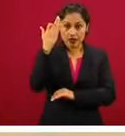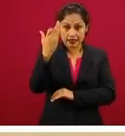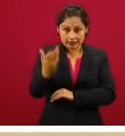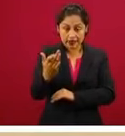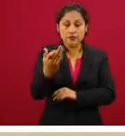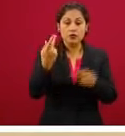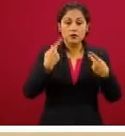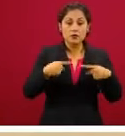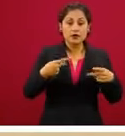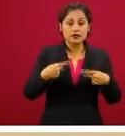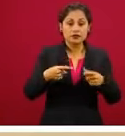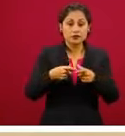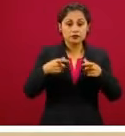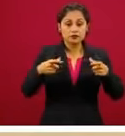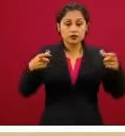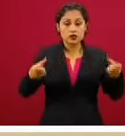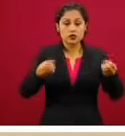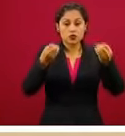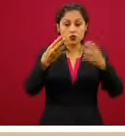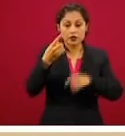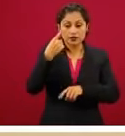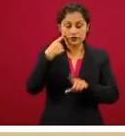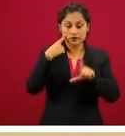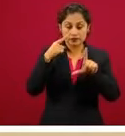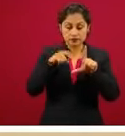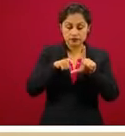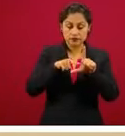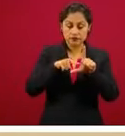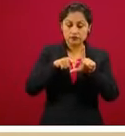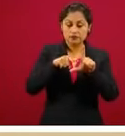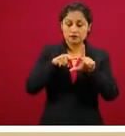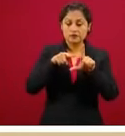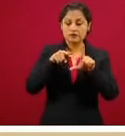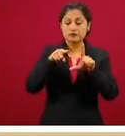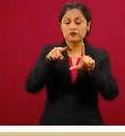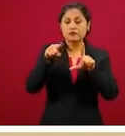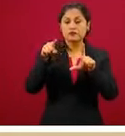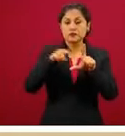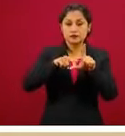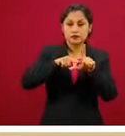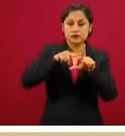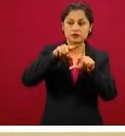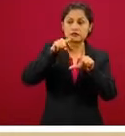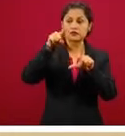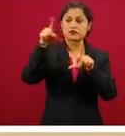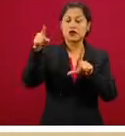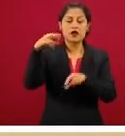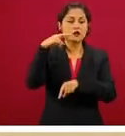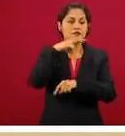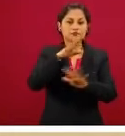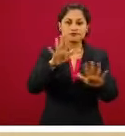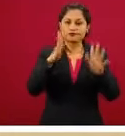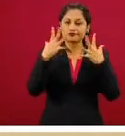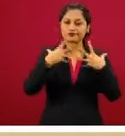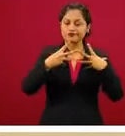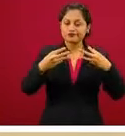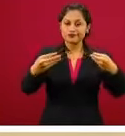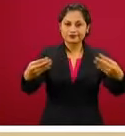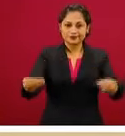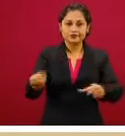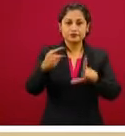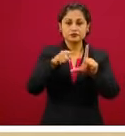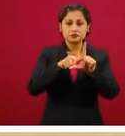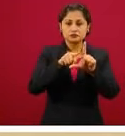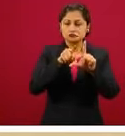Entre más vertical está una línea, quiere decir una progresión más rápida de la enfermedad. Entre más horizontal quiere decir una progresión